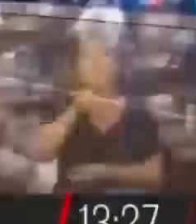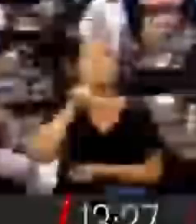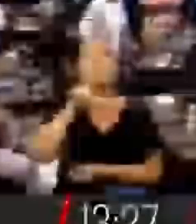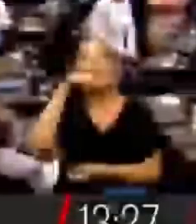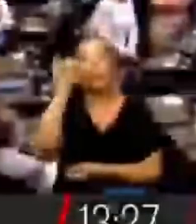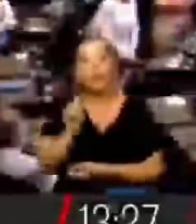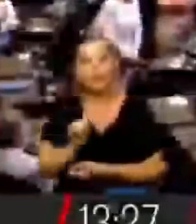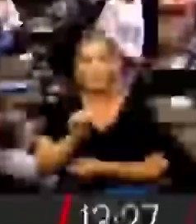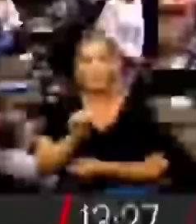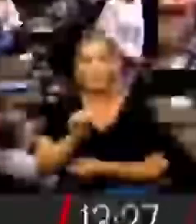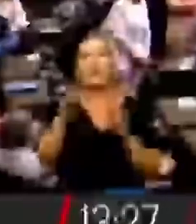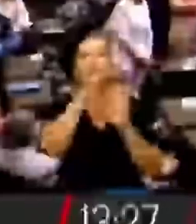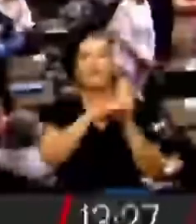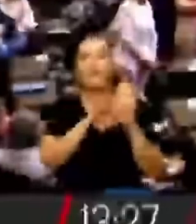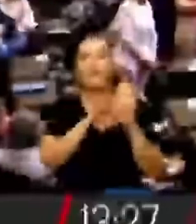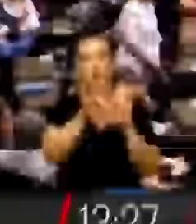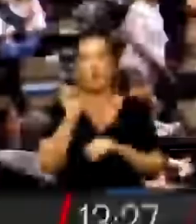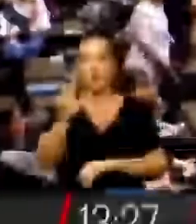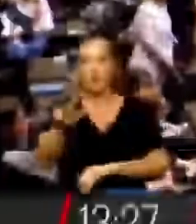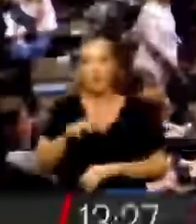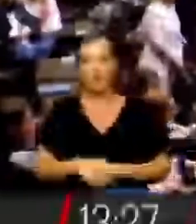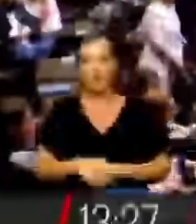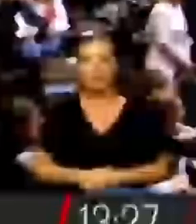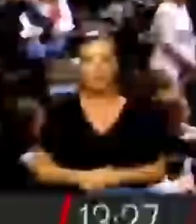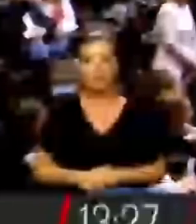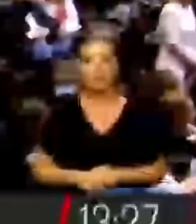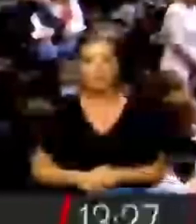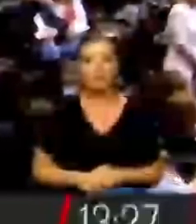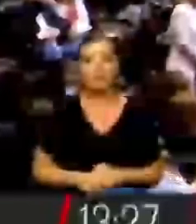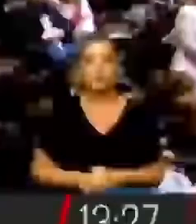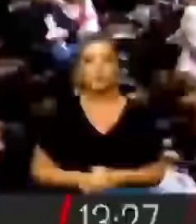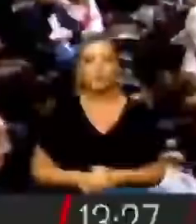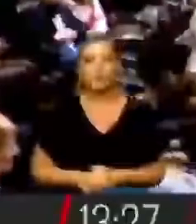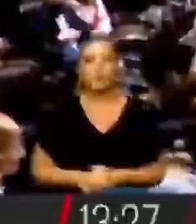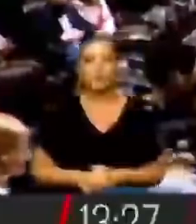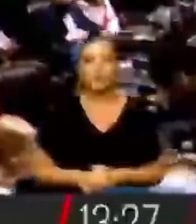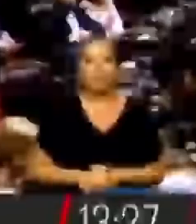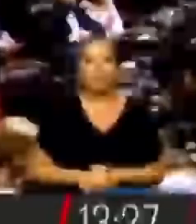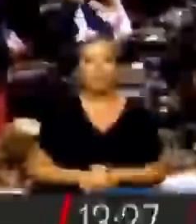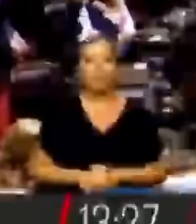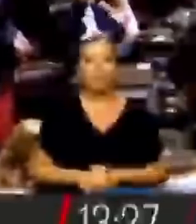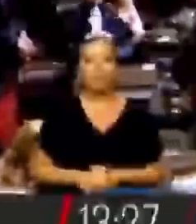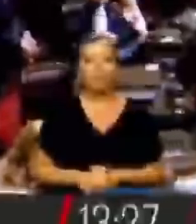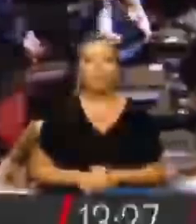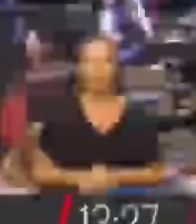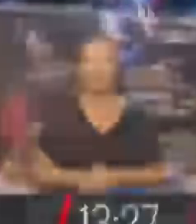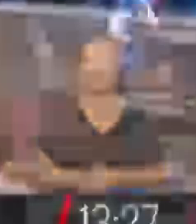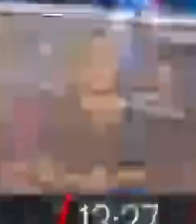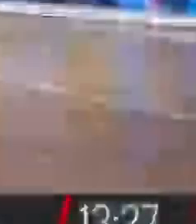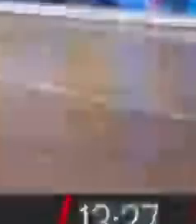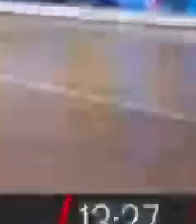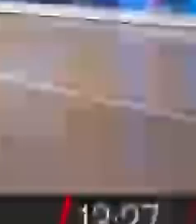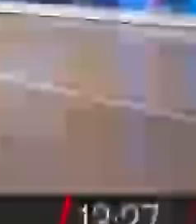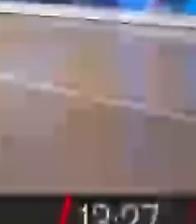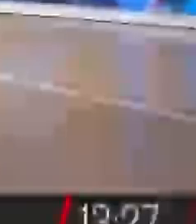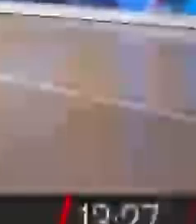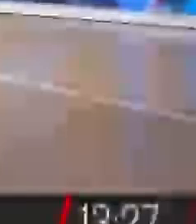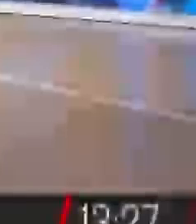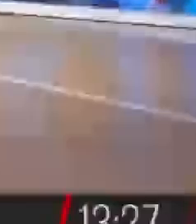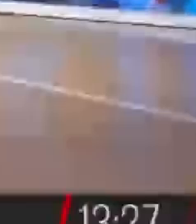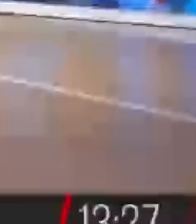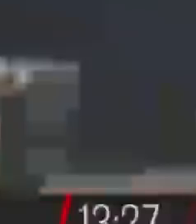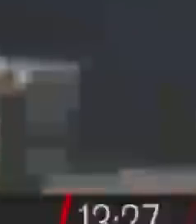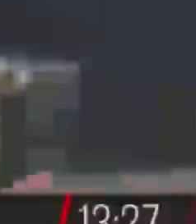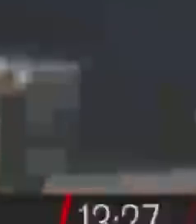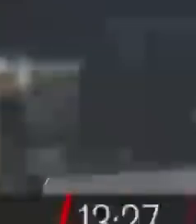ex vicepresidente de Cristina por Mendoza estaba jurando en este momento. Sí, sí, te decía, Martín Lustó, que ahora parece como